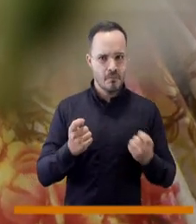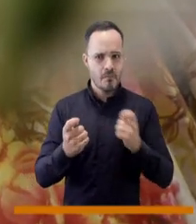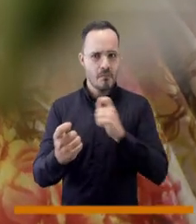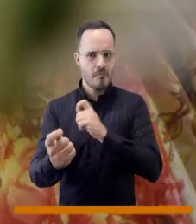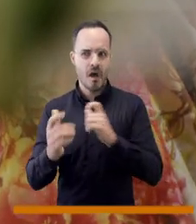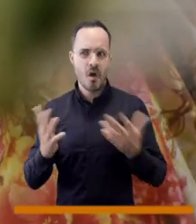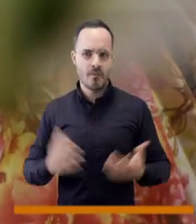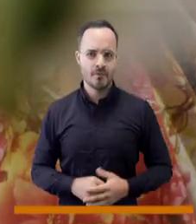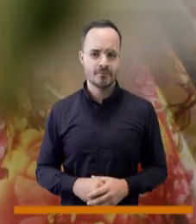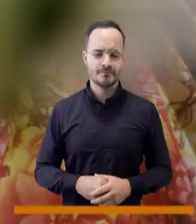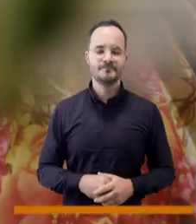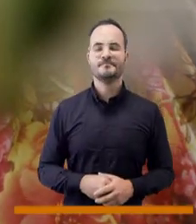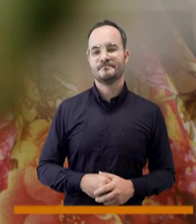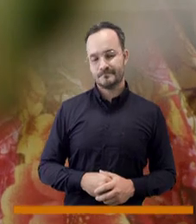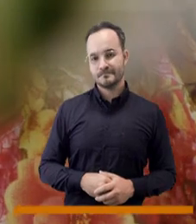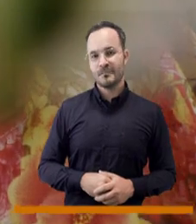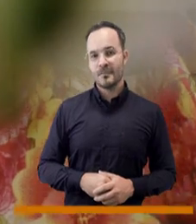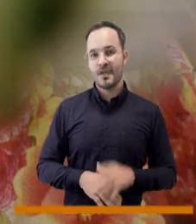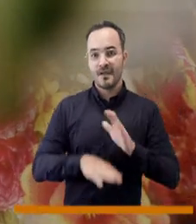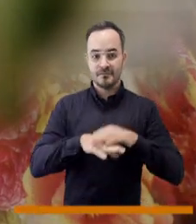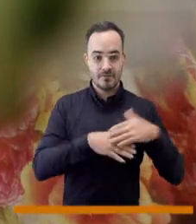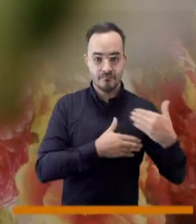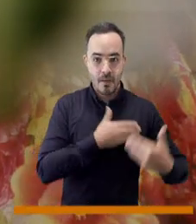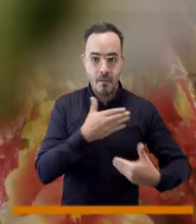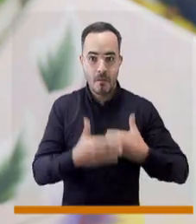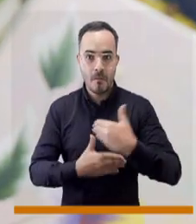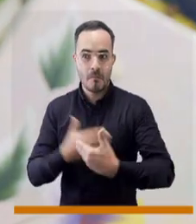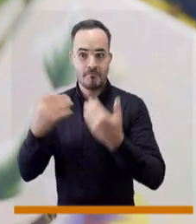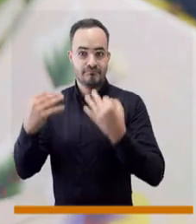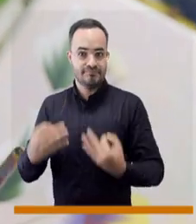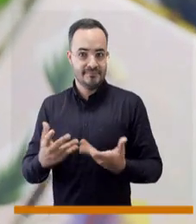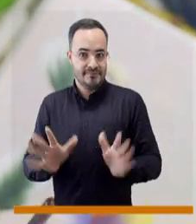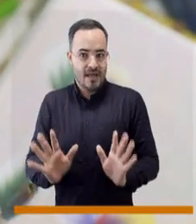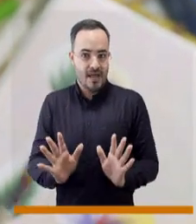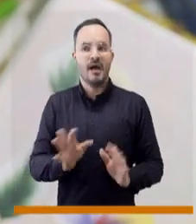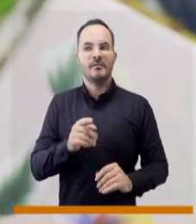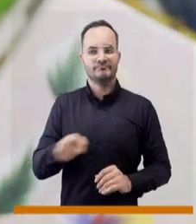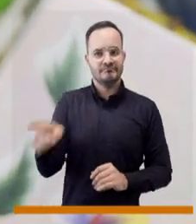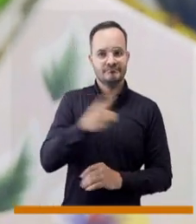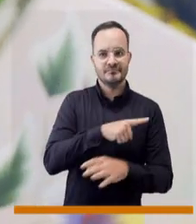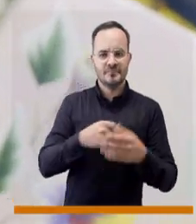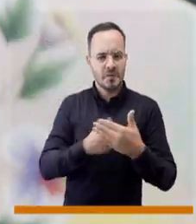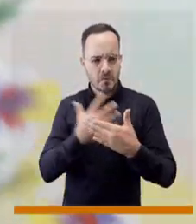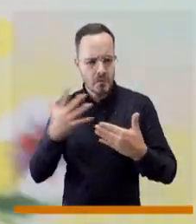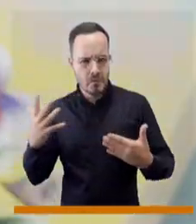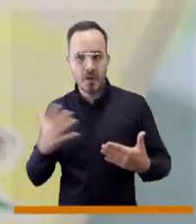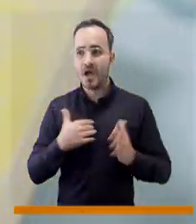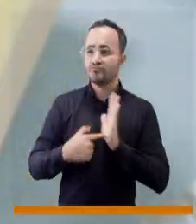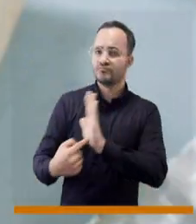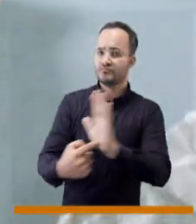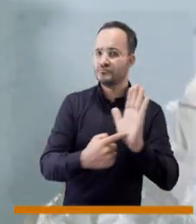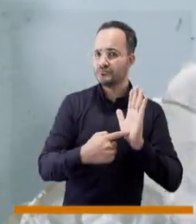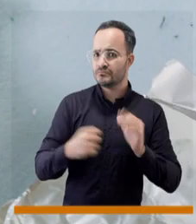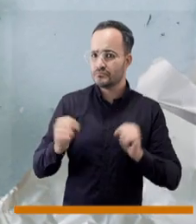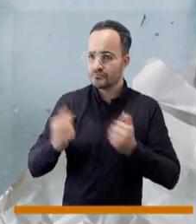y cómo ha sido. Pues en la formalidad, que los productos se pueden dar a